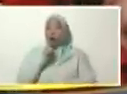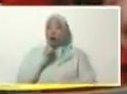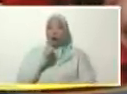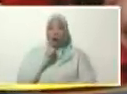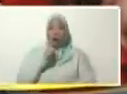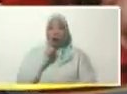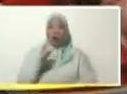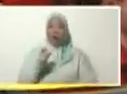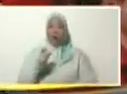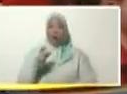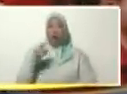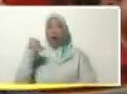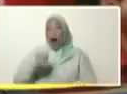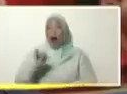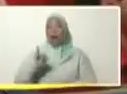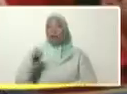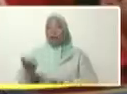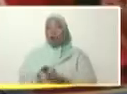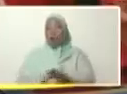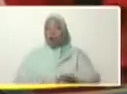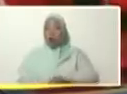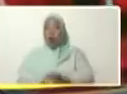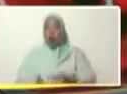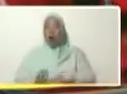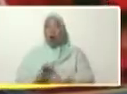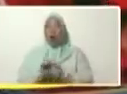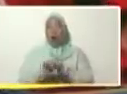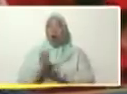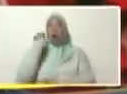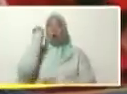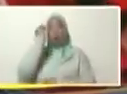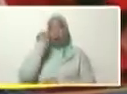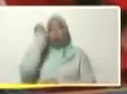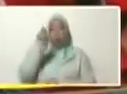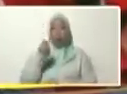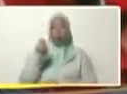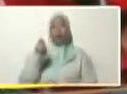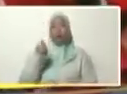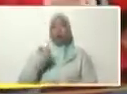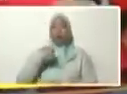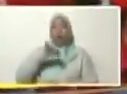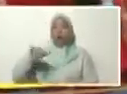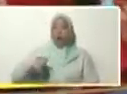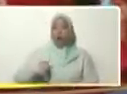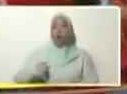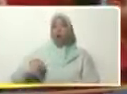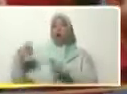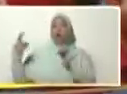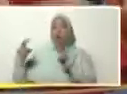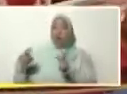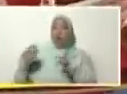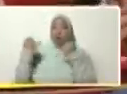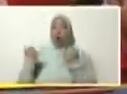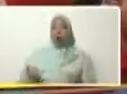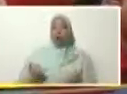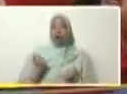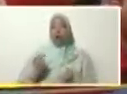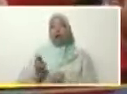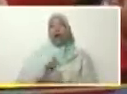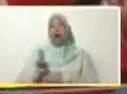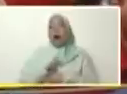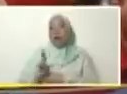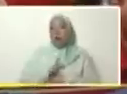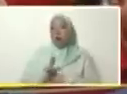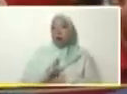complejas adversidades, reinventándonos con nuevos métodos operacionales. Y ahora aceleramos la